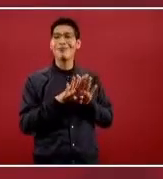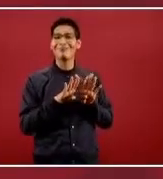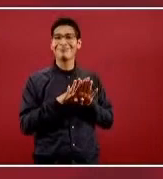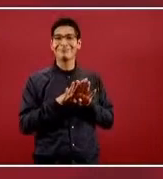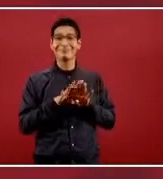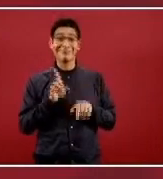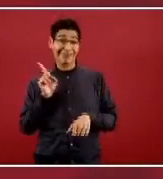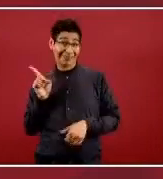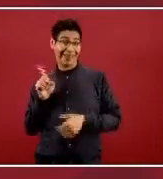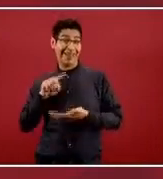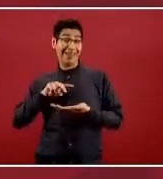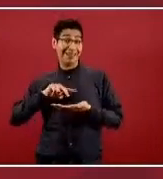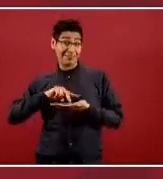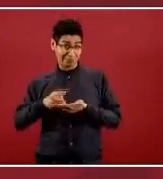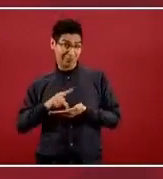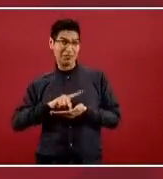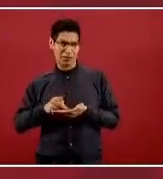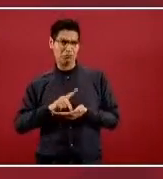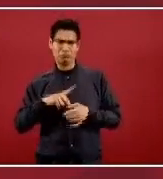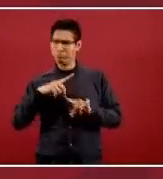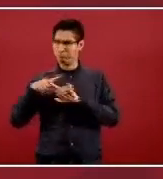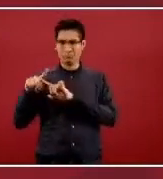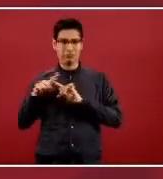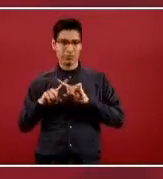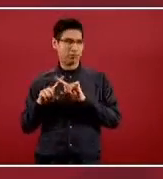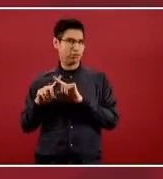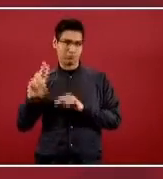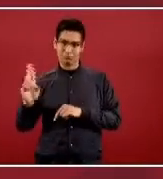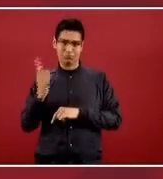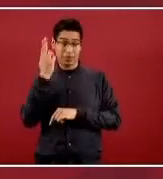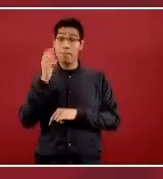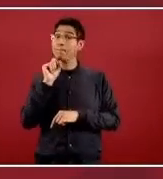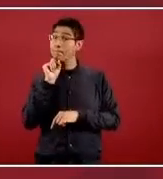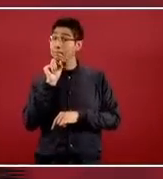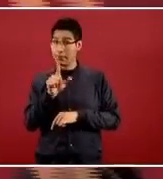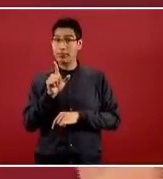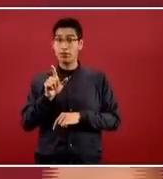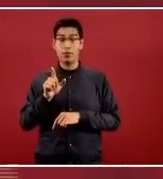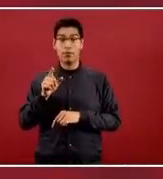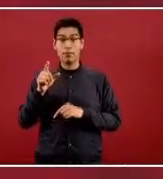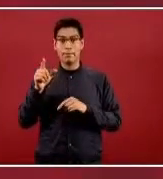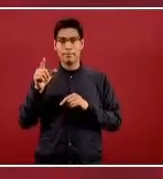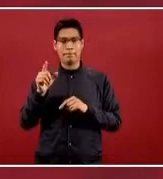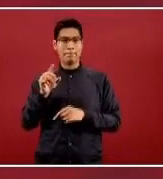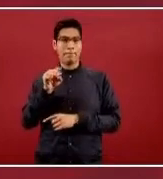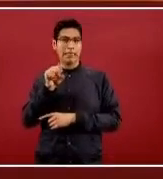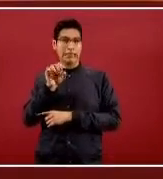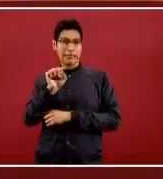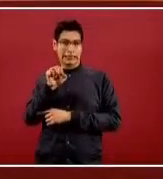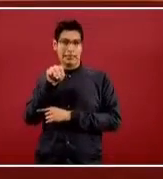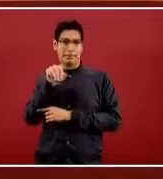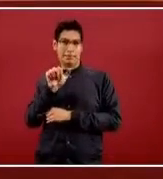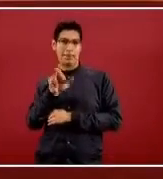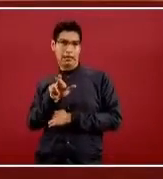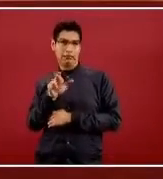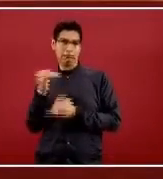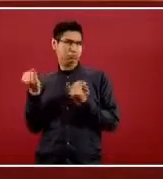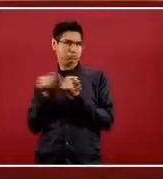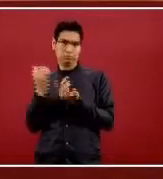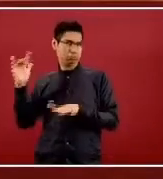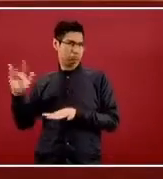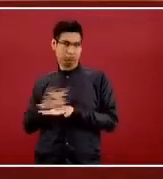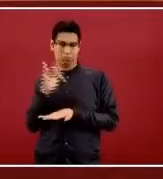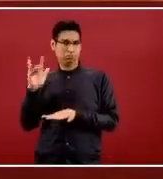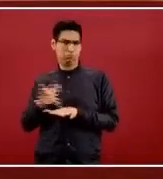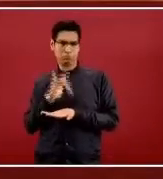e ingenieras de distintas instituciones académicas, también de la Marina, hoy empezó un proceso muy acelerado, más